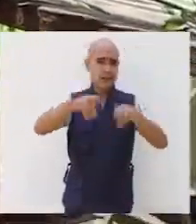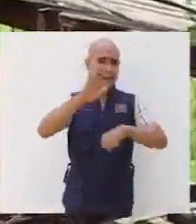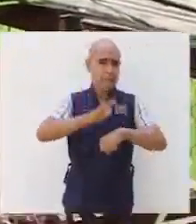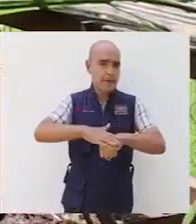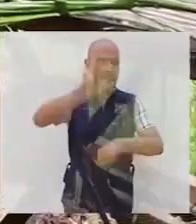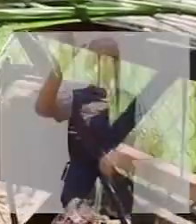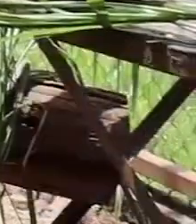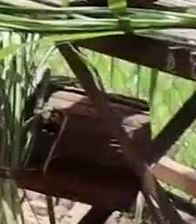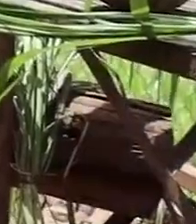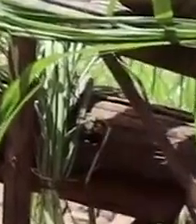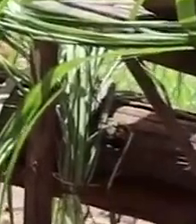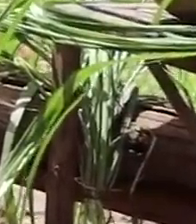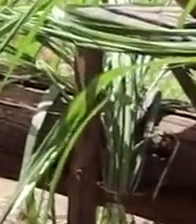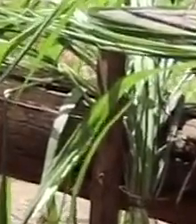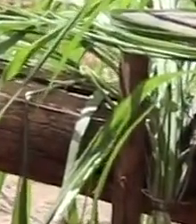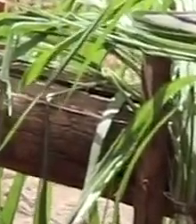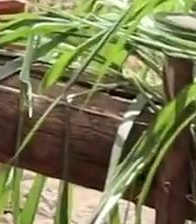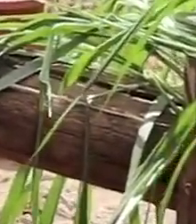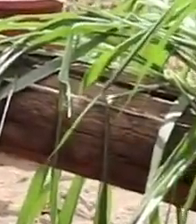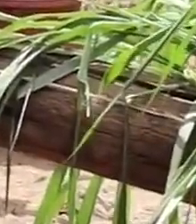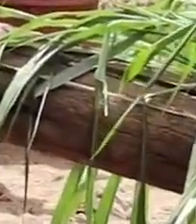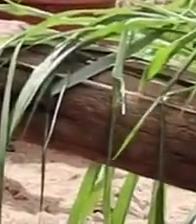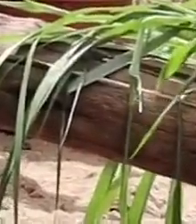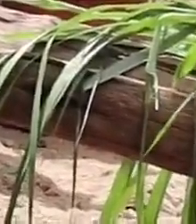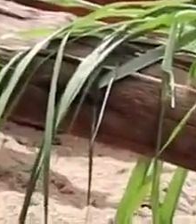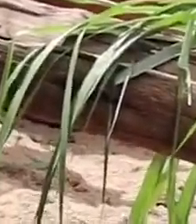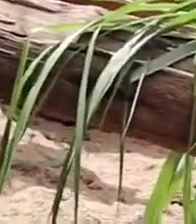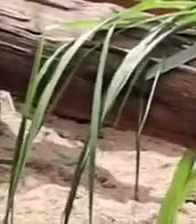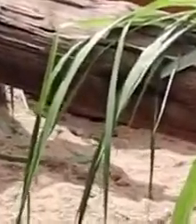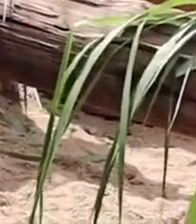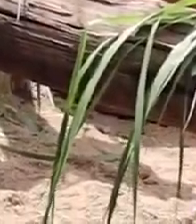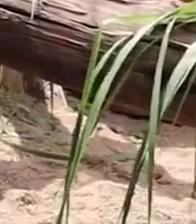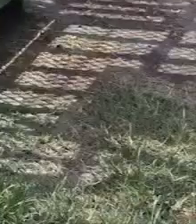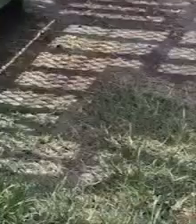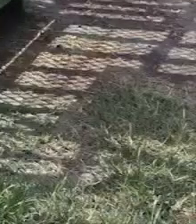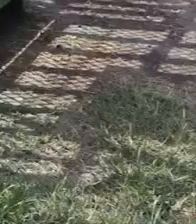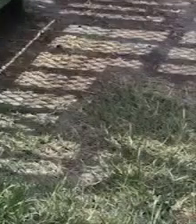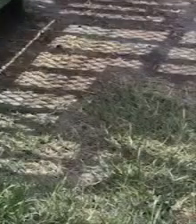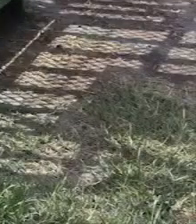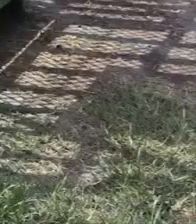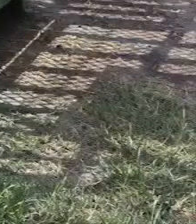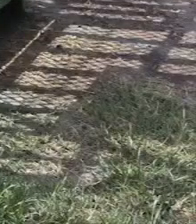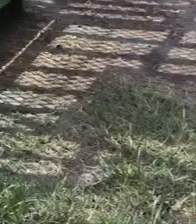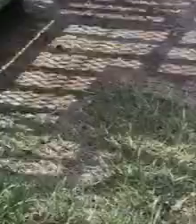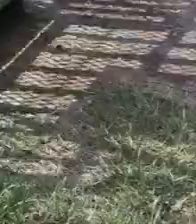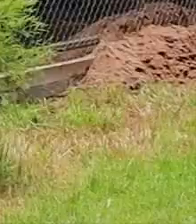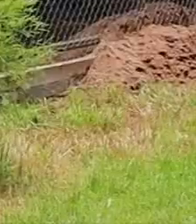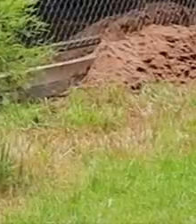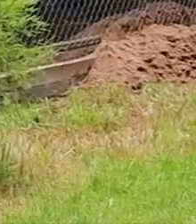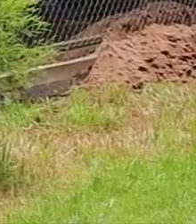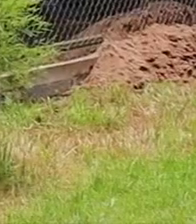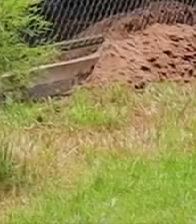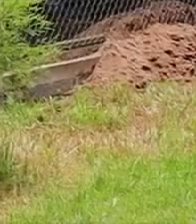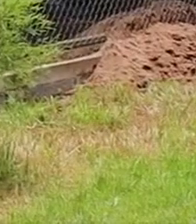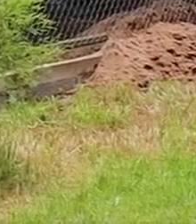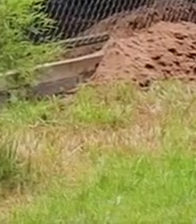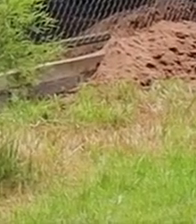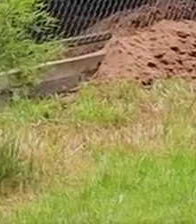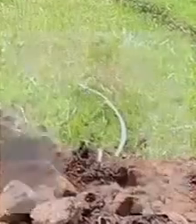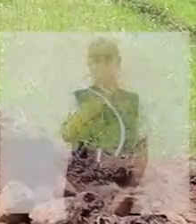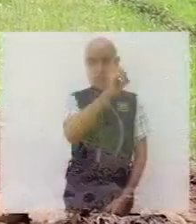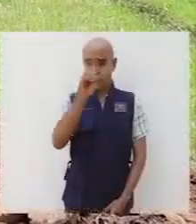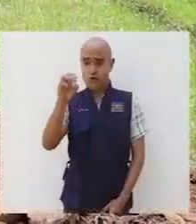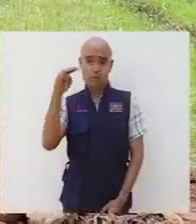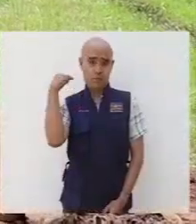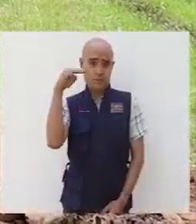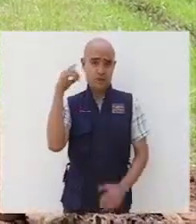el recinto dio a conocer este viernes que ya está lista el área de cuarentena en donde serán alojados. De esta forma, se espera que este fin de semana,